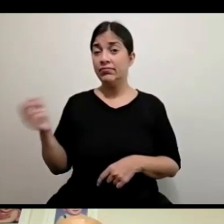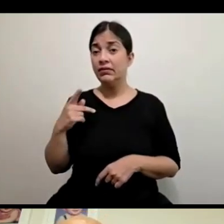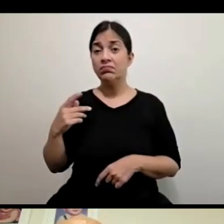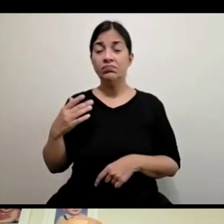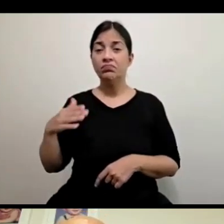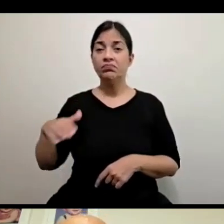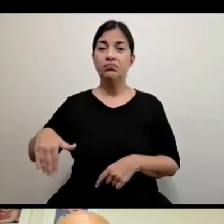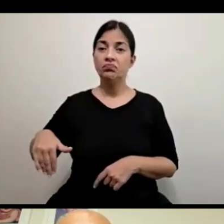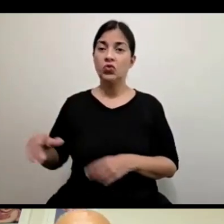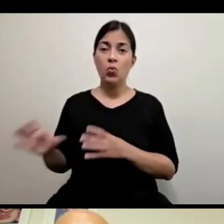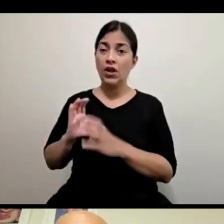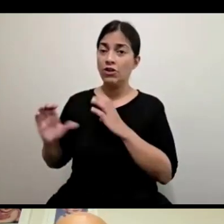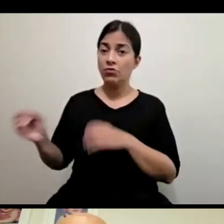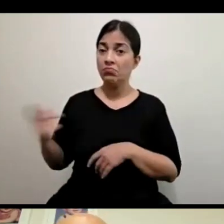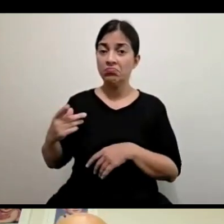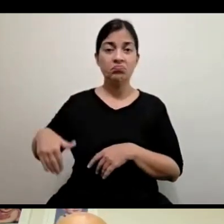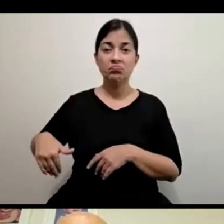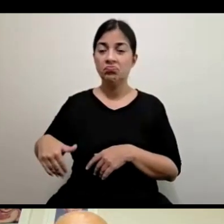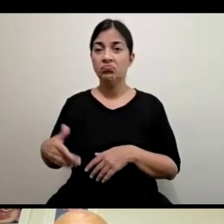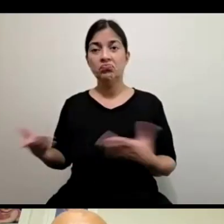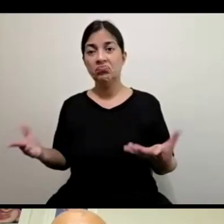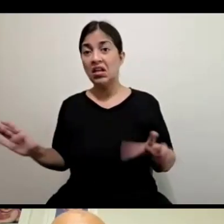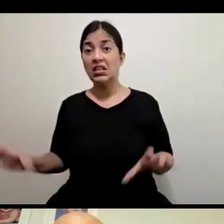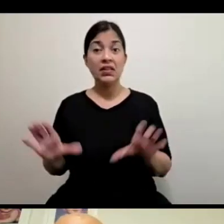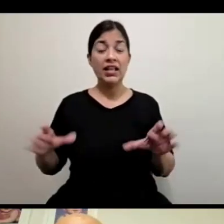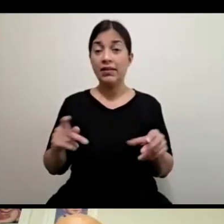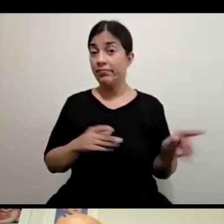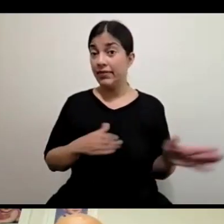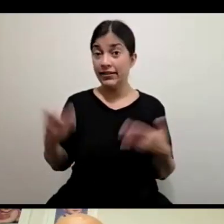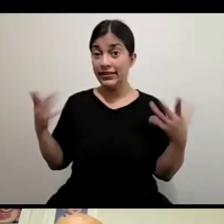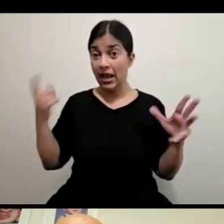más comunicación. Ellos tenían otras actividades ya planeadas para el semestre